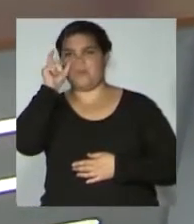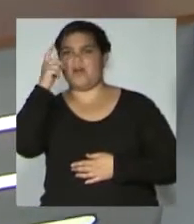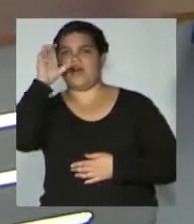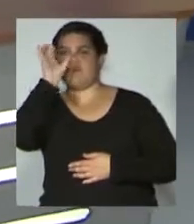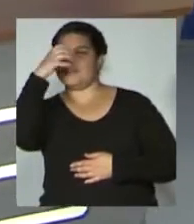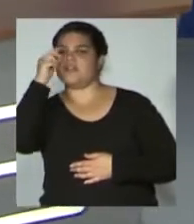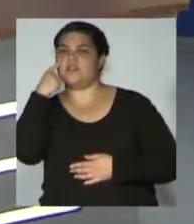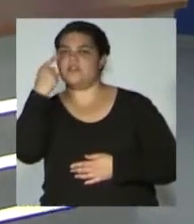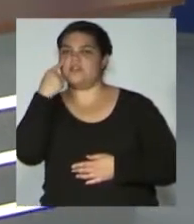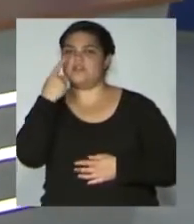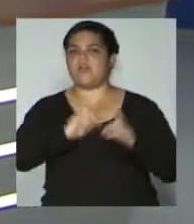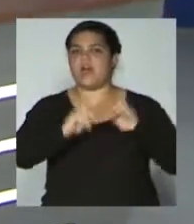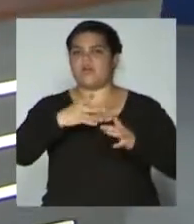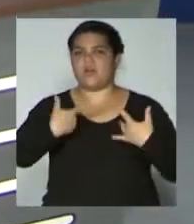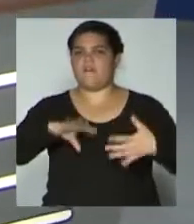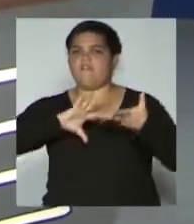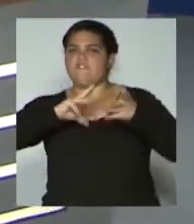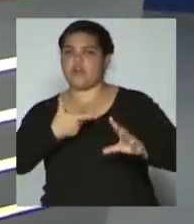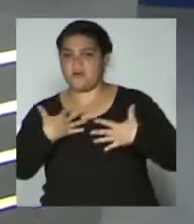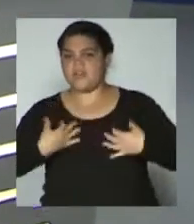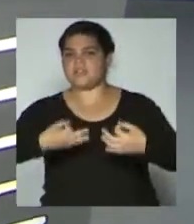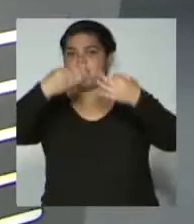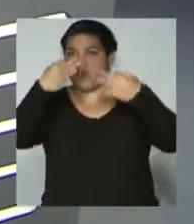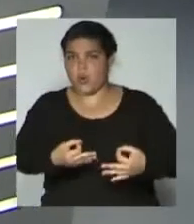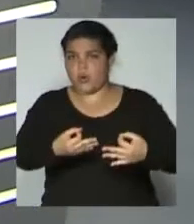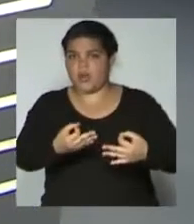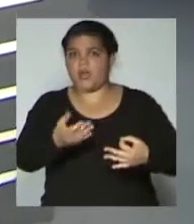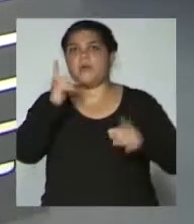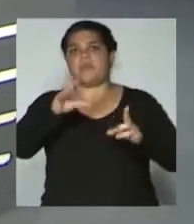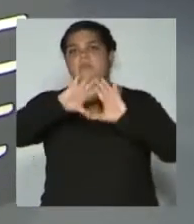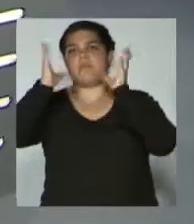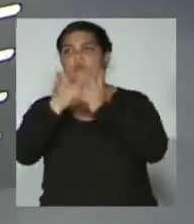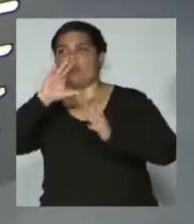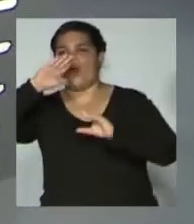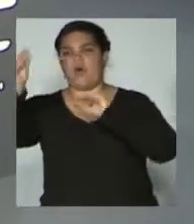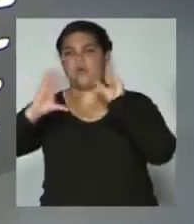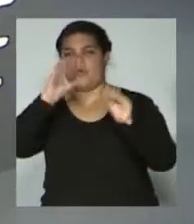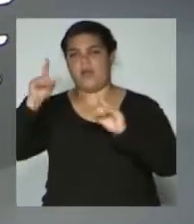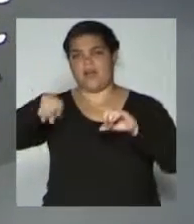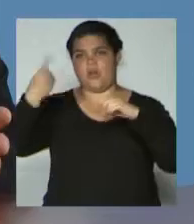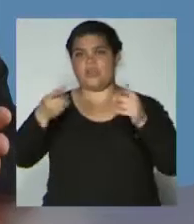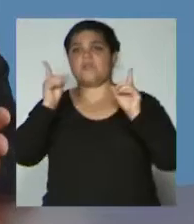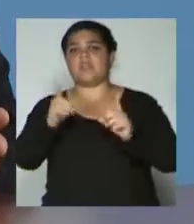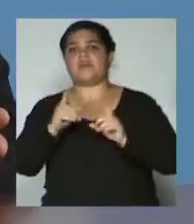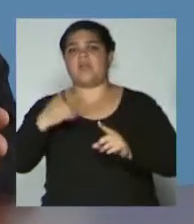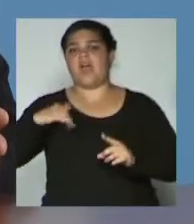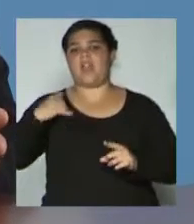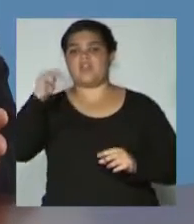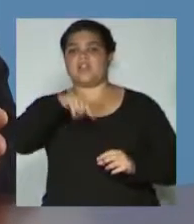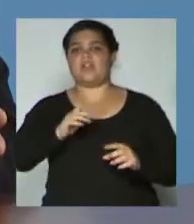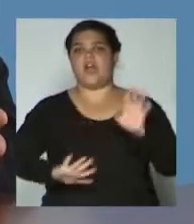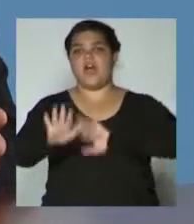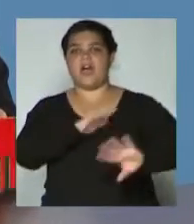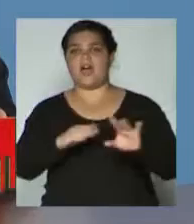que hay formas seguras de realizarlo, como hay en otros lugares del mundo, y también como los argentinos realizamos muchas actividades en las cuales